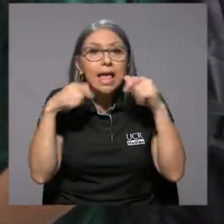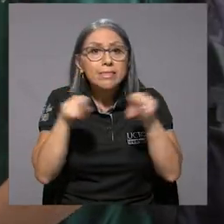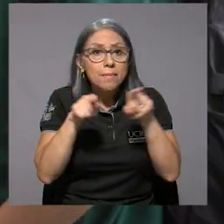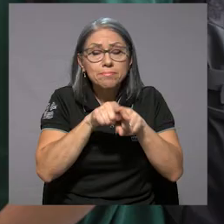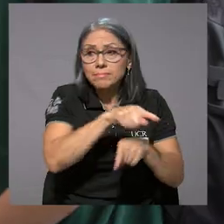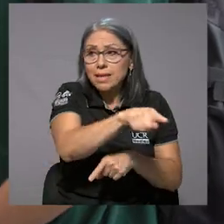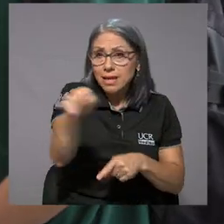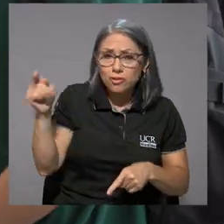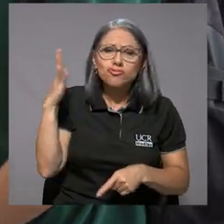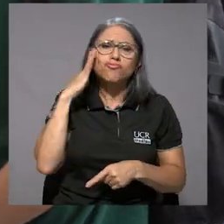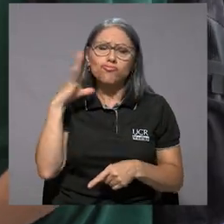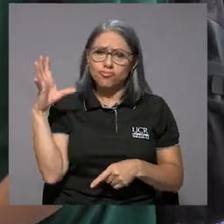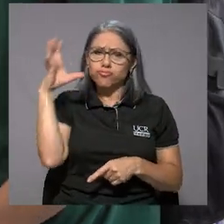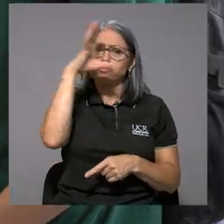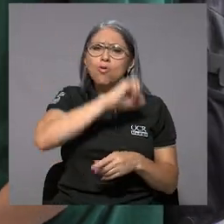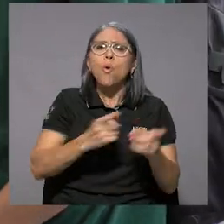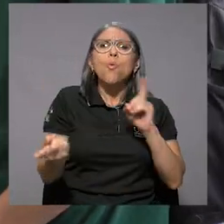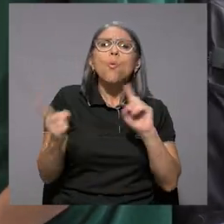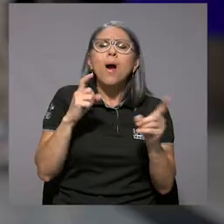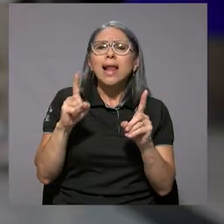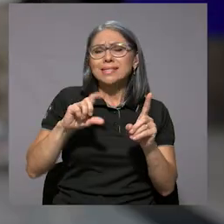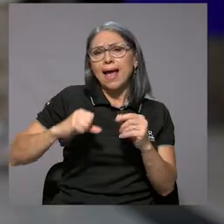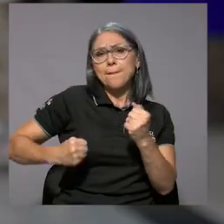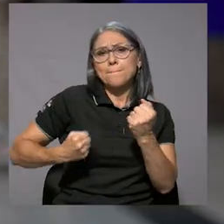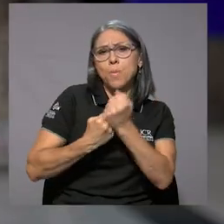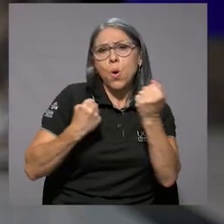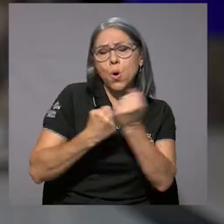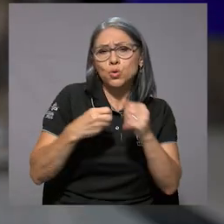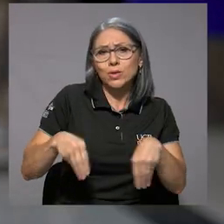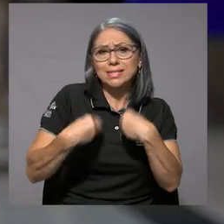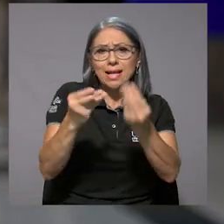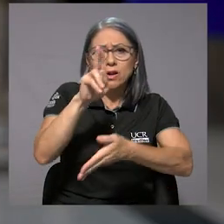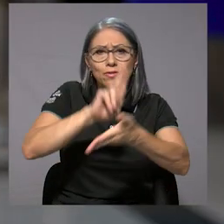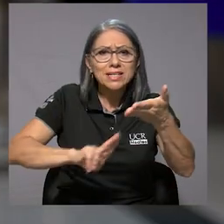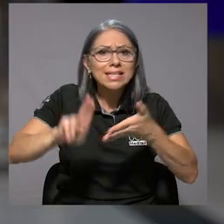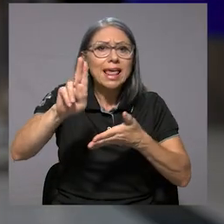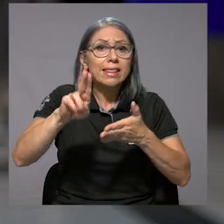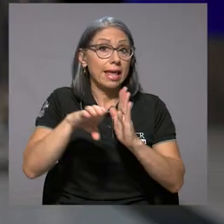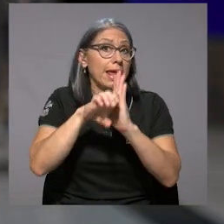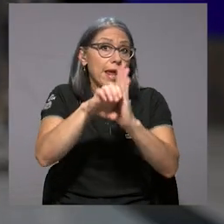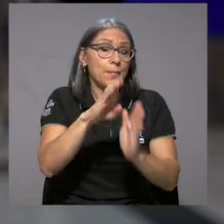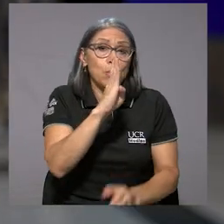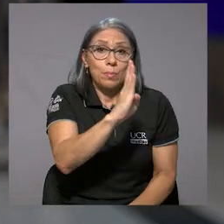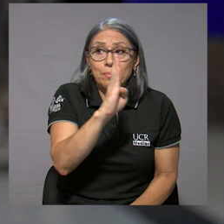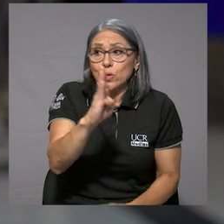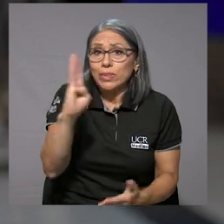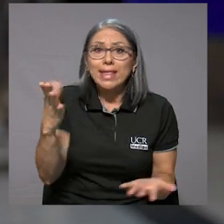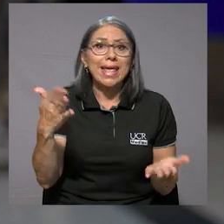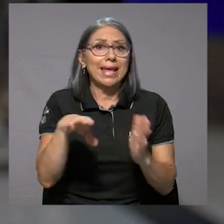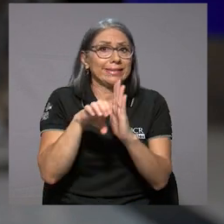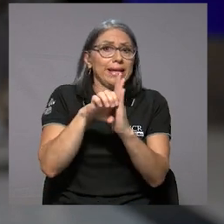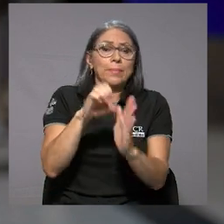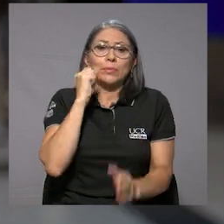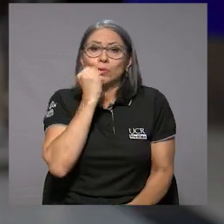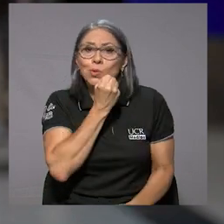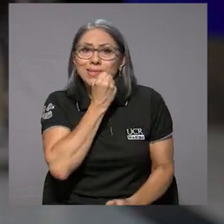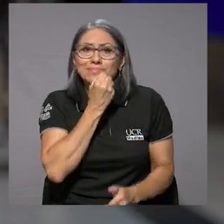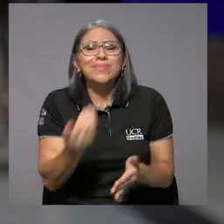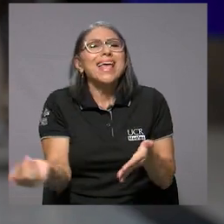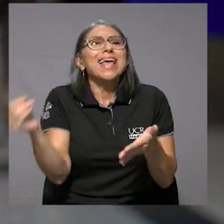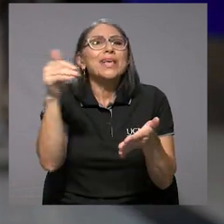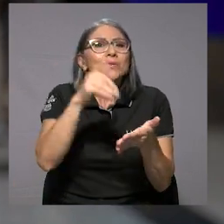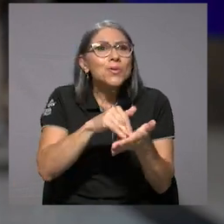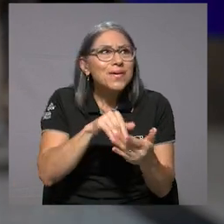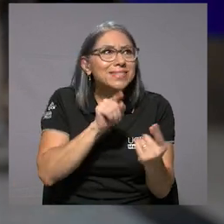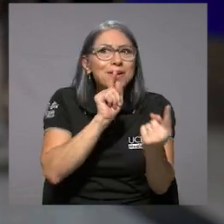los otros apoyos que reciben desde la universidad, las bibliotecas por ejemplo, las SODAS, o sea es reencontrarse,